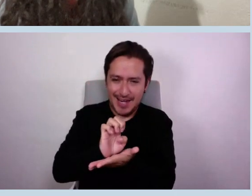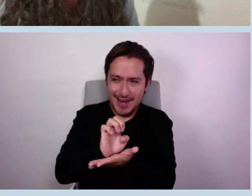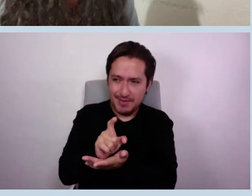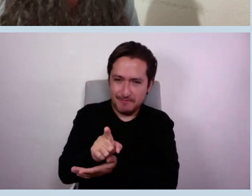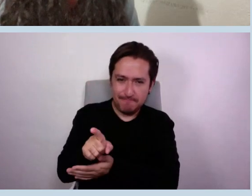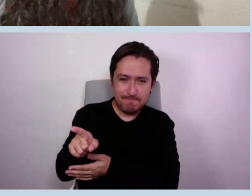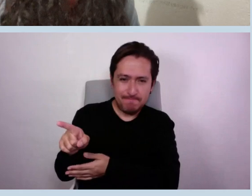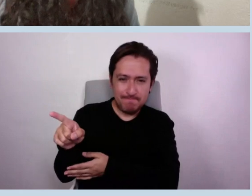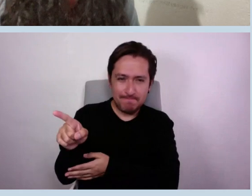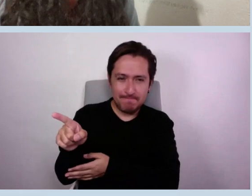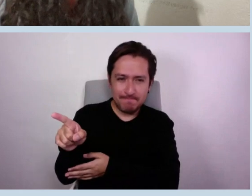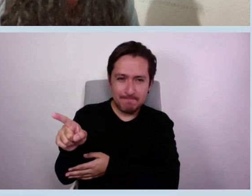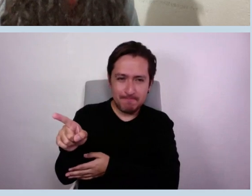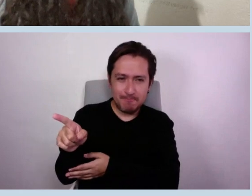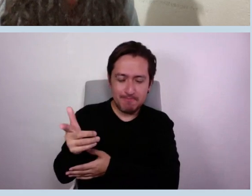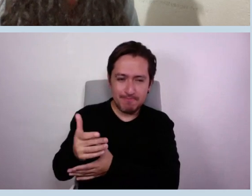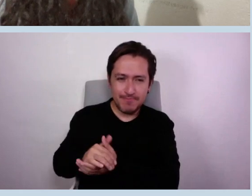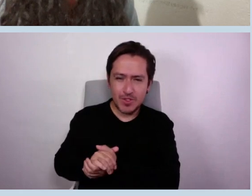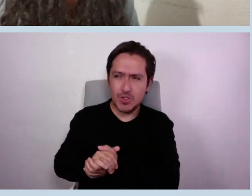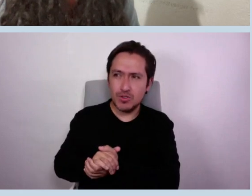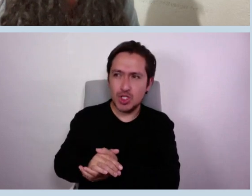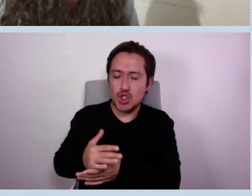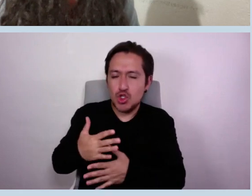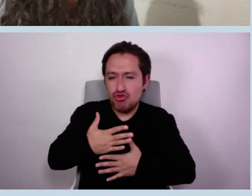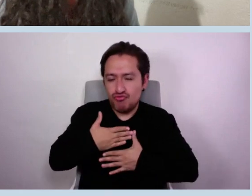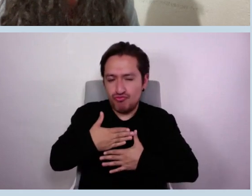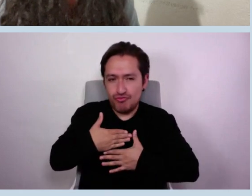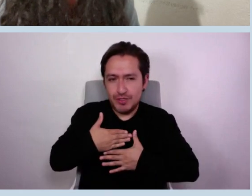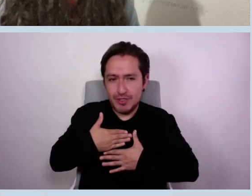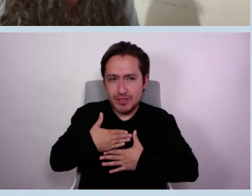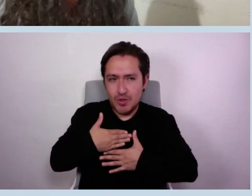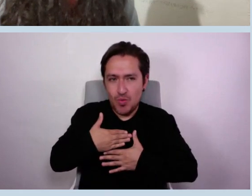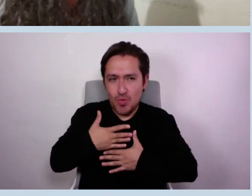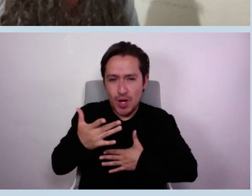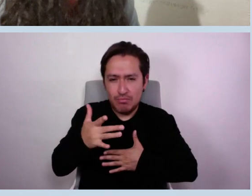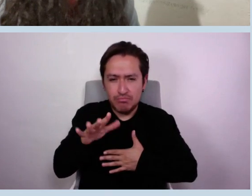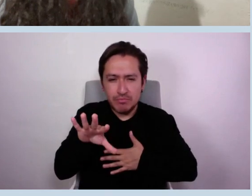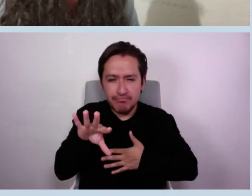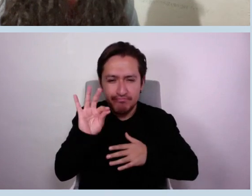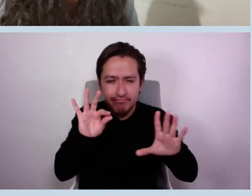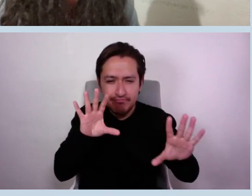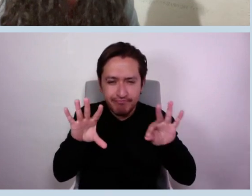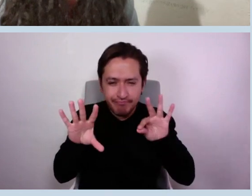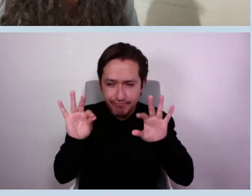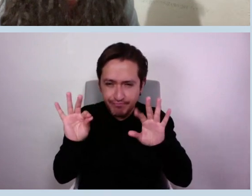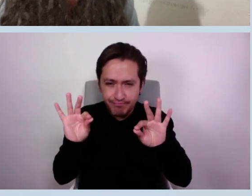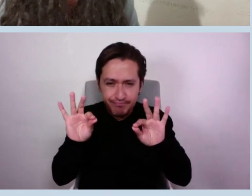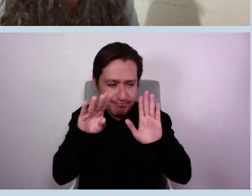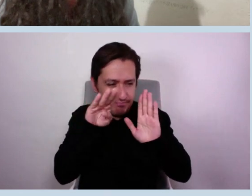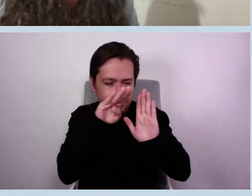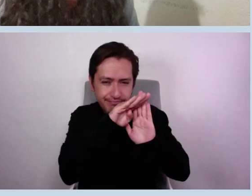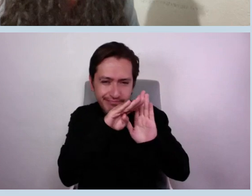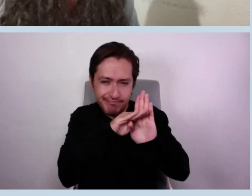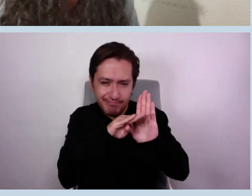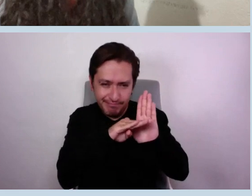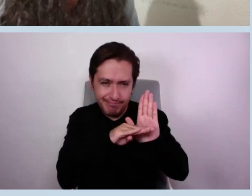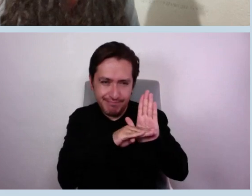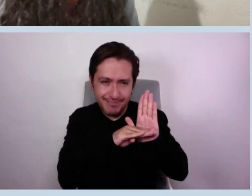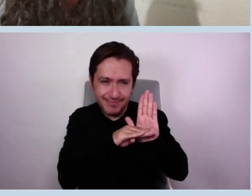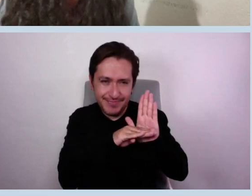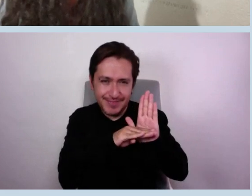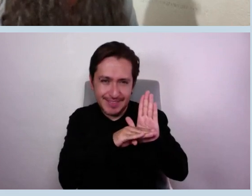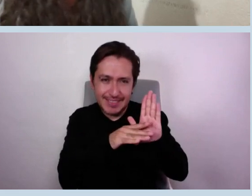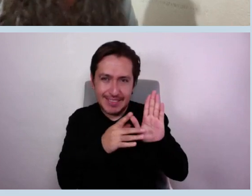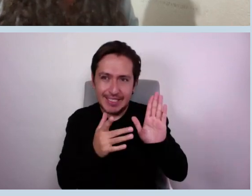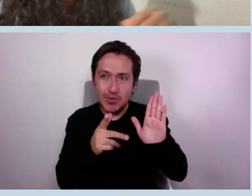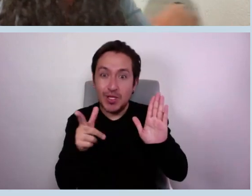no solo siento yo que una curaduría en una institución porque así está la pregunta no O sea en